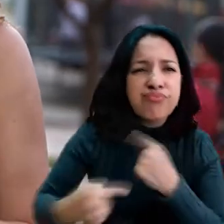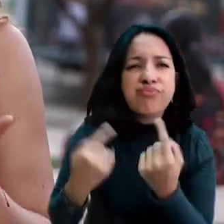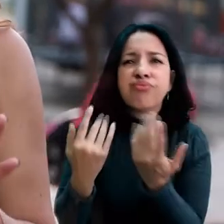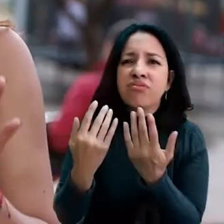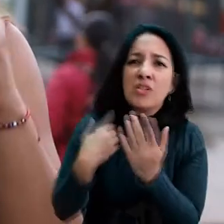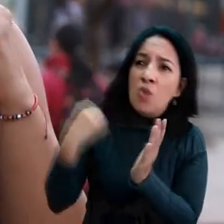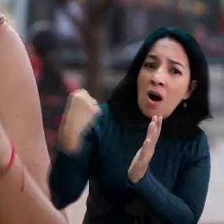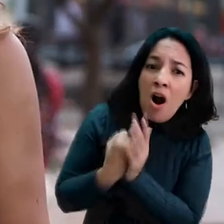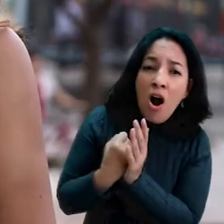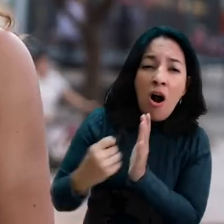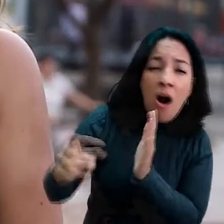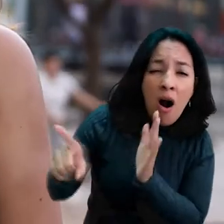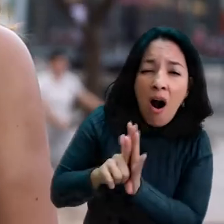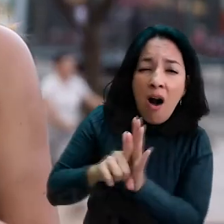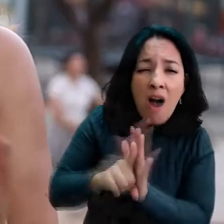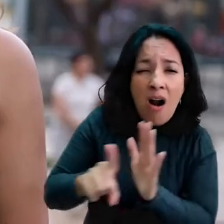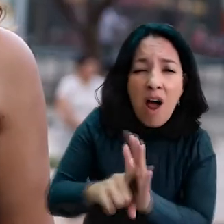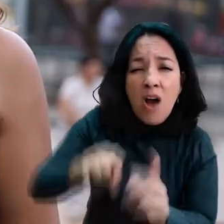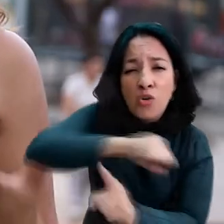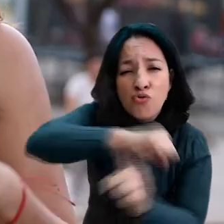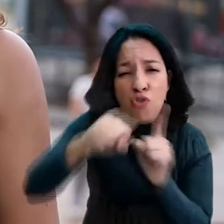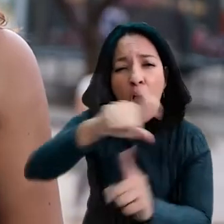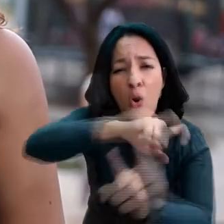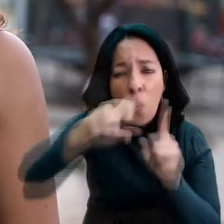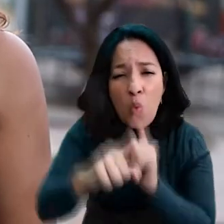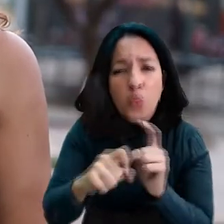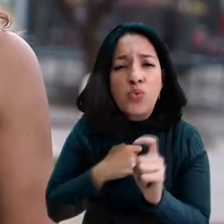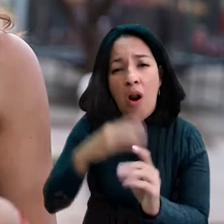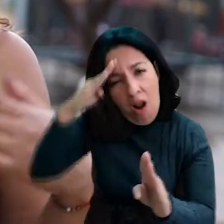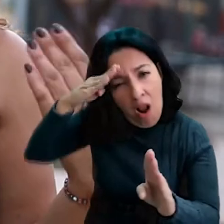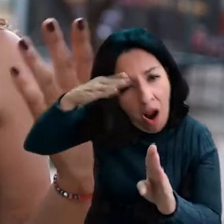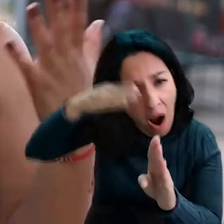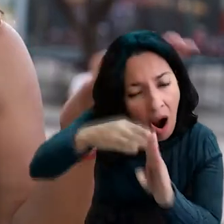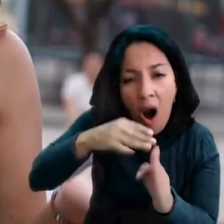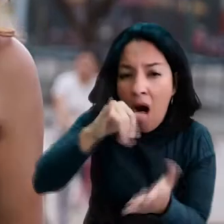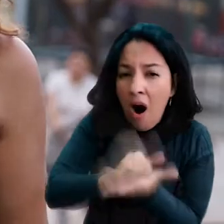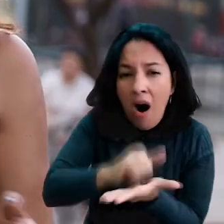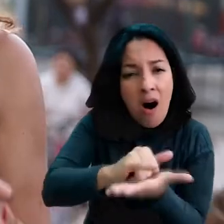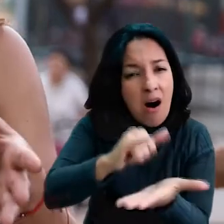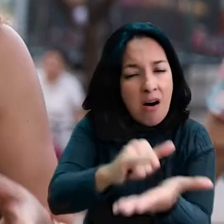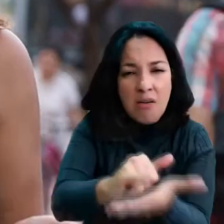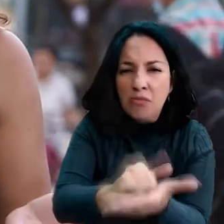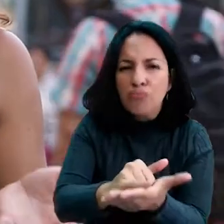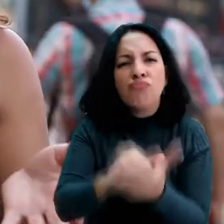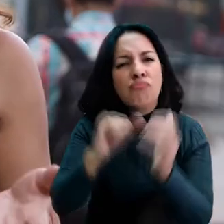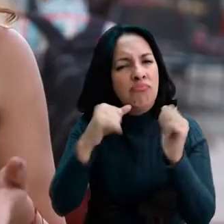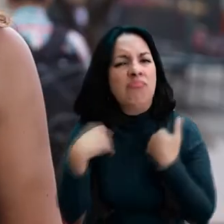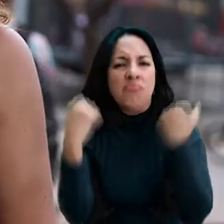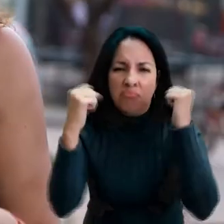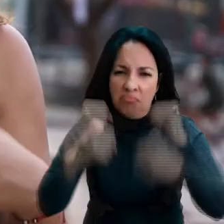sexual, rompiendo el molde que nos ha vendido tradicionalmente lo heteronormado,